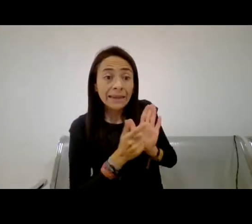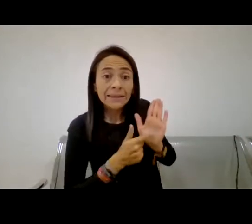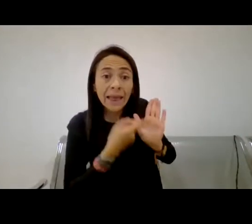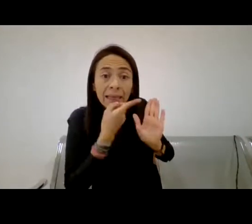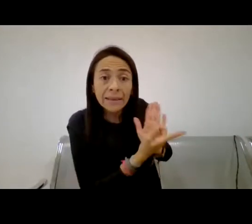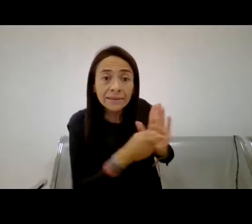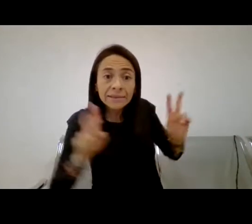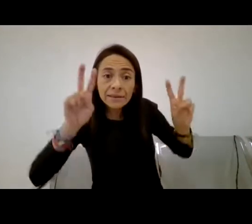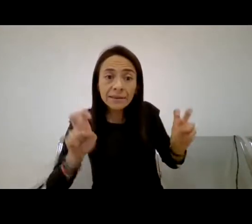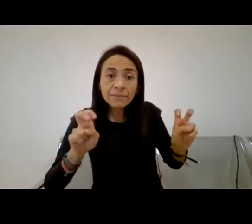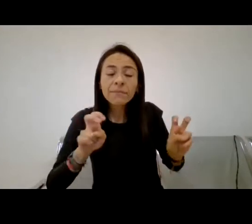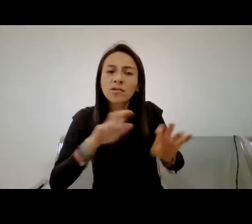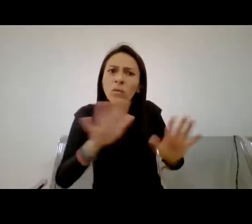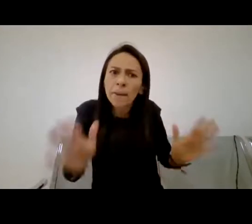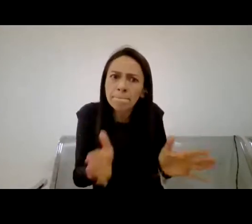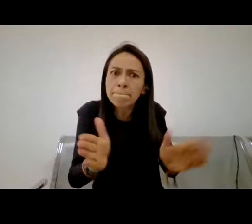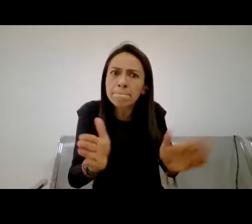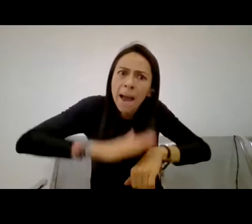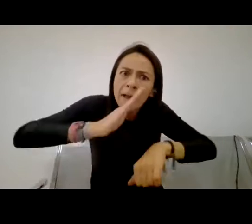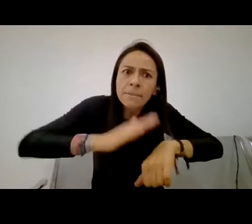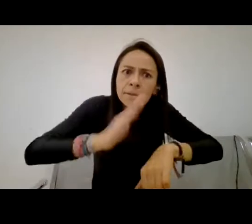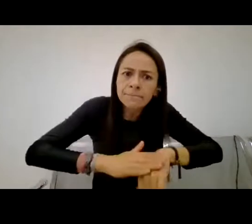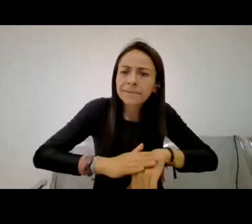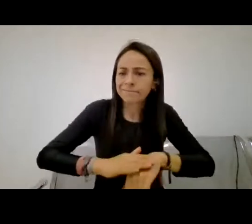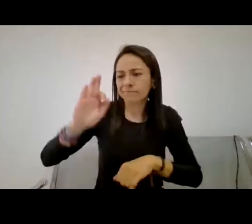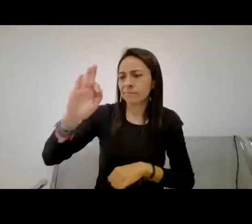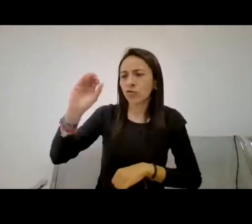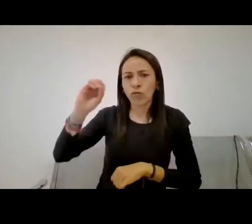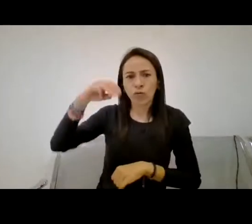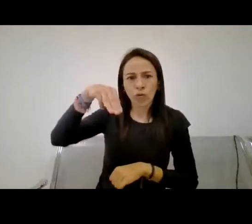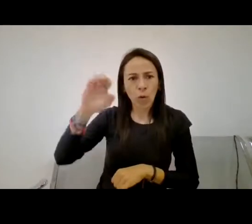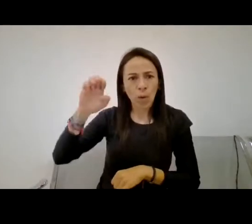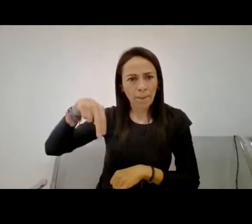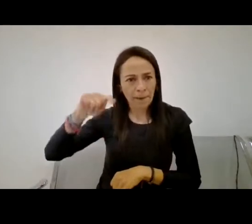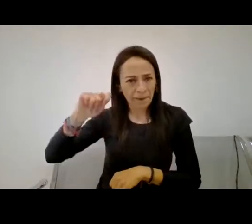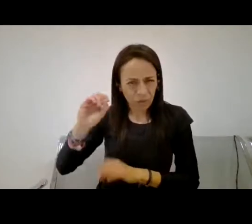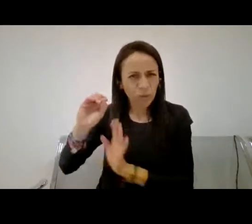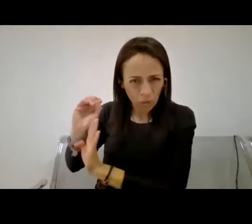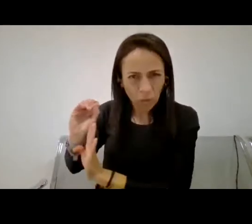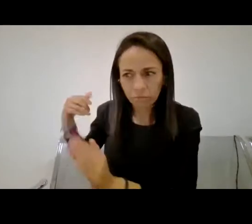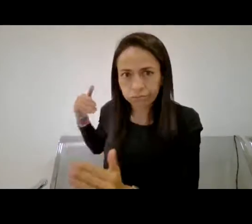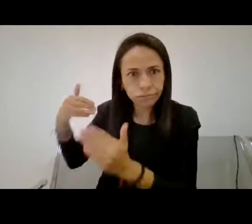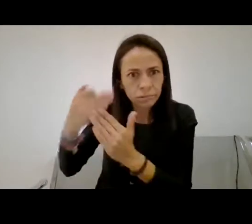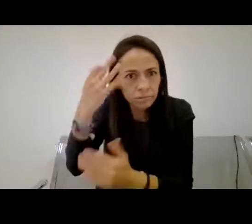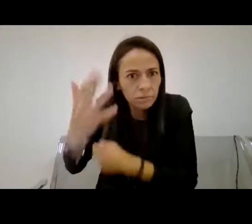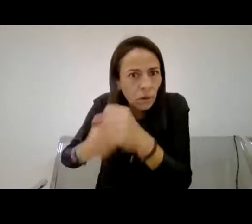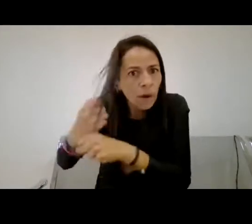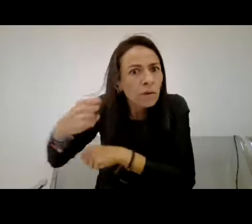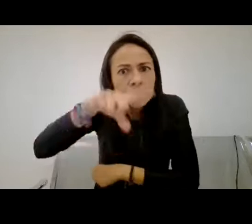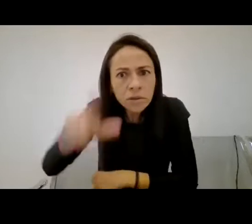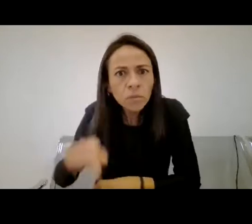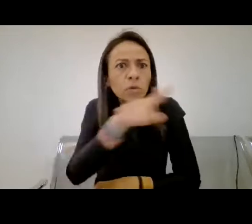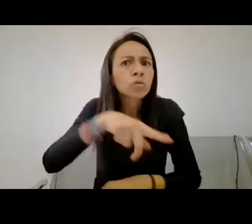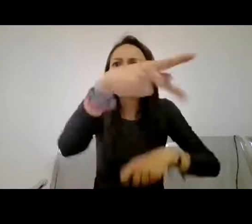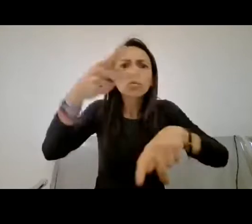15 años de que hay leyes de fomento, pues tenemos que saber en mi estado sirvió o no, se cumple esa ley de fomento